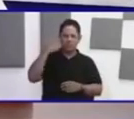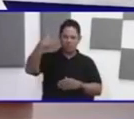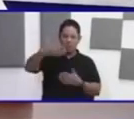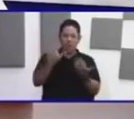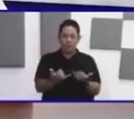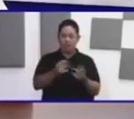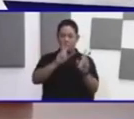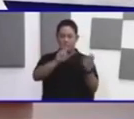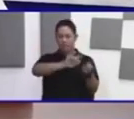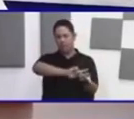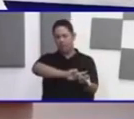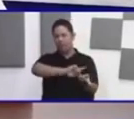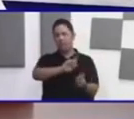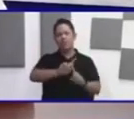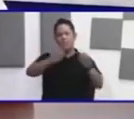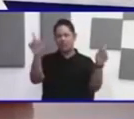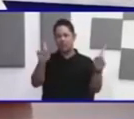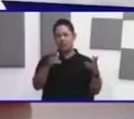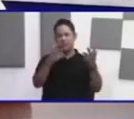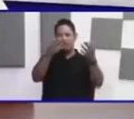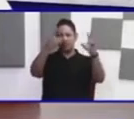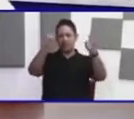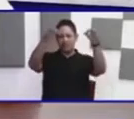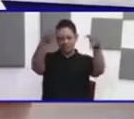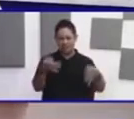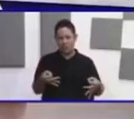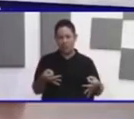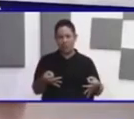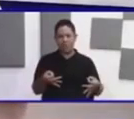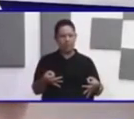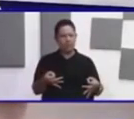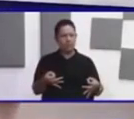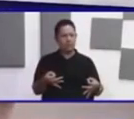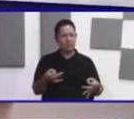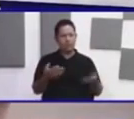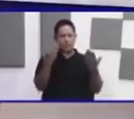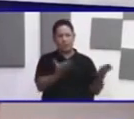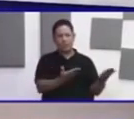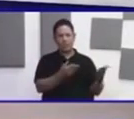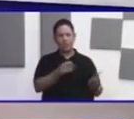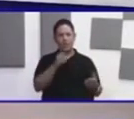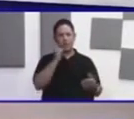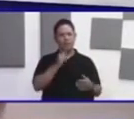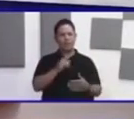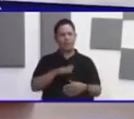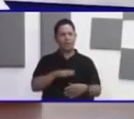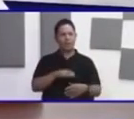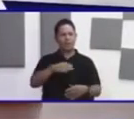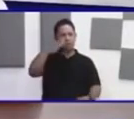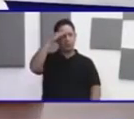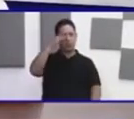a pasar a un tema de seguridad que es muy importante, en donde tenemos a nuestro coronel aquí, a nuestra secretaria de